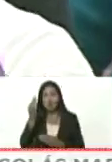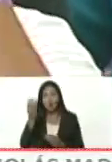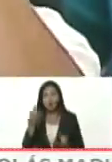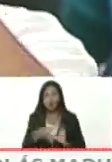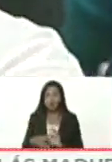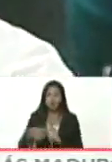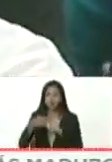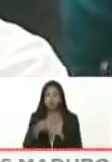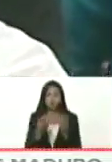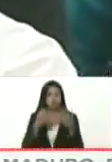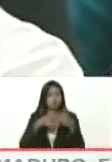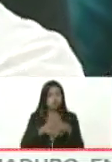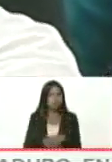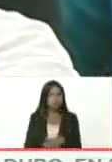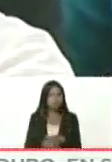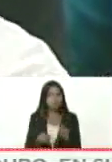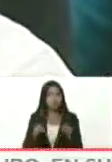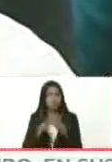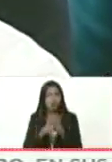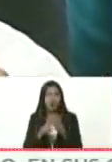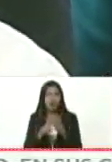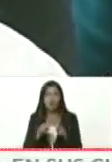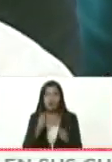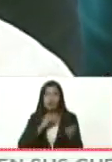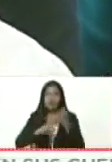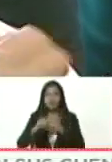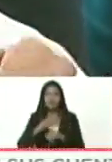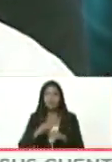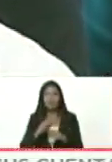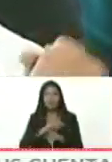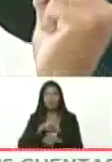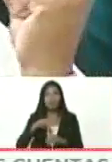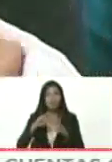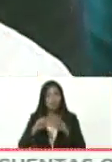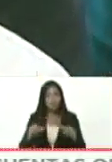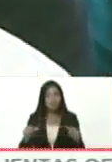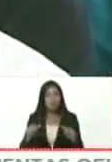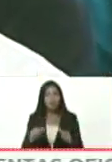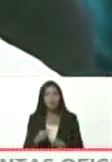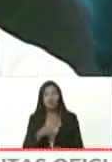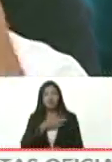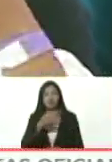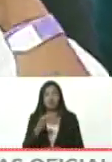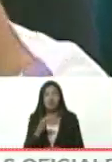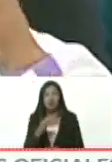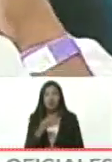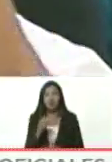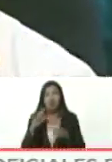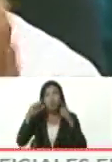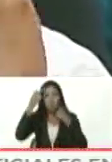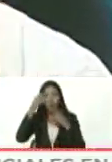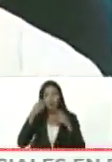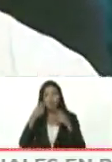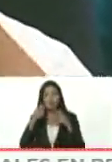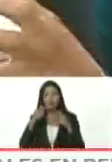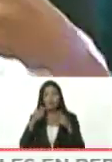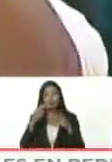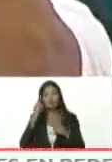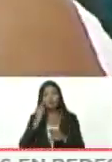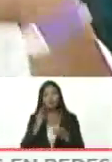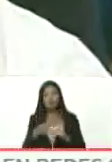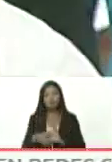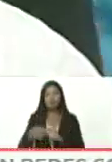ligados todos como una masa para defender nuestro territorio. Consejo Comunal, VC, por primera vez logramos